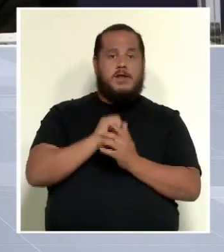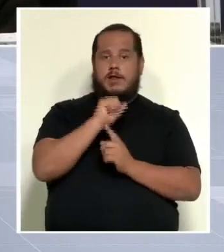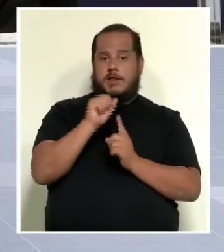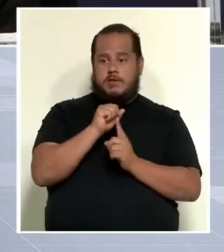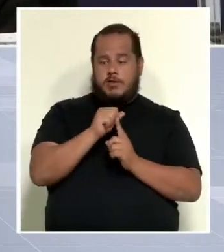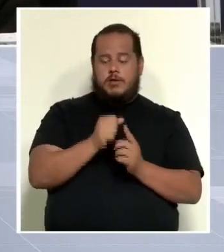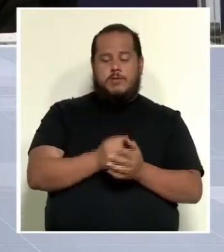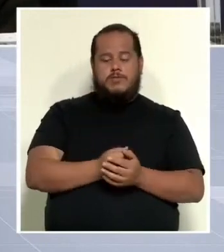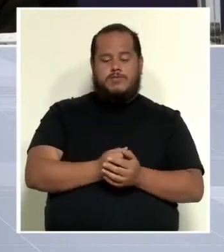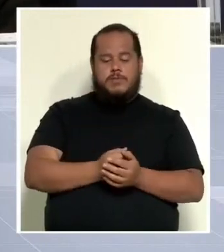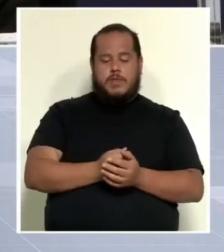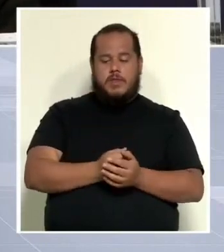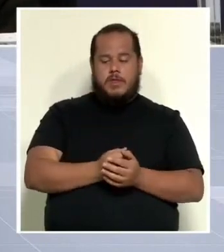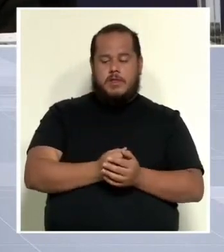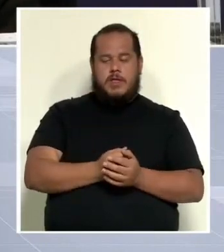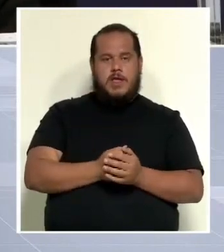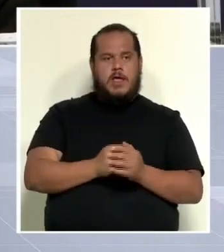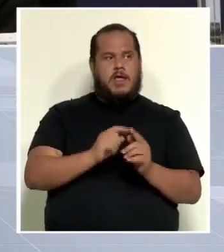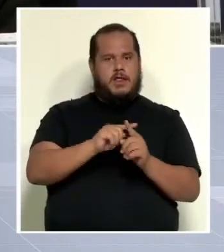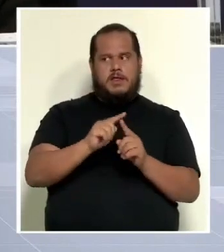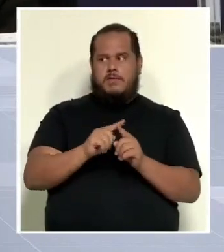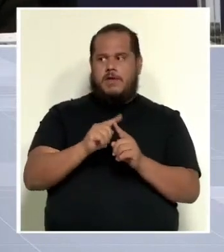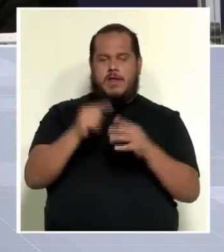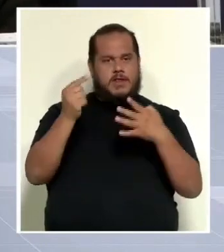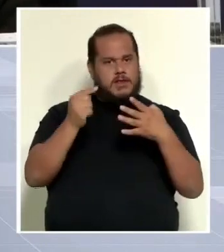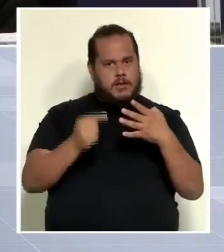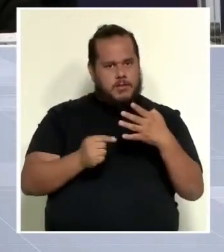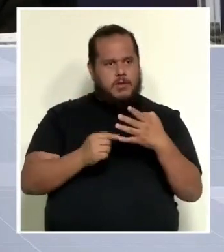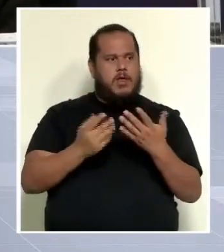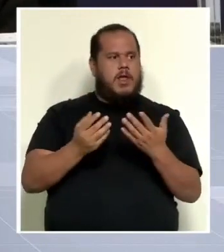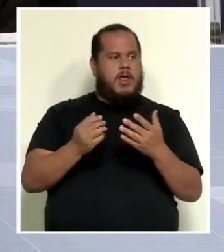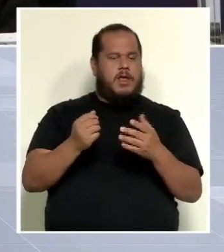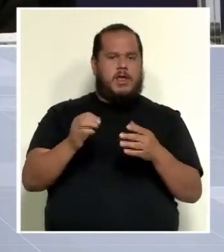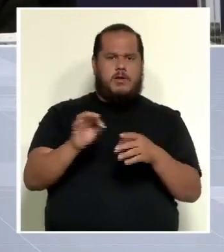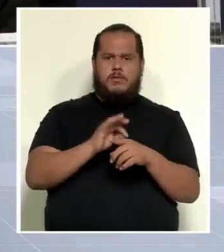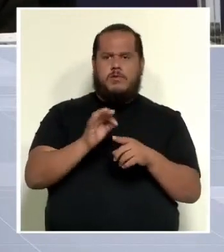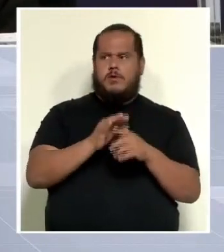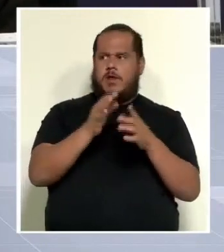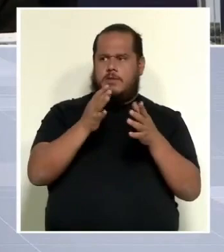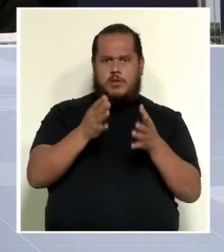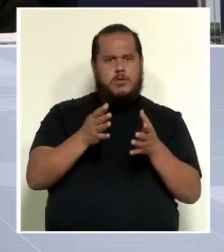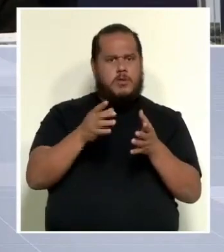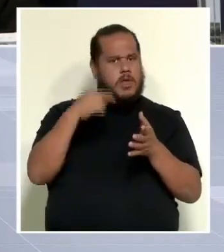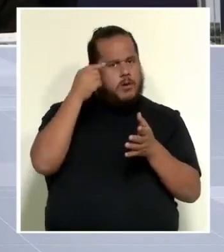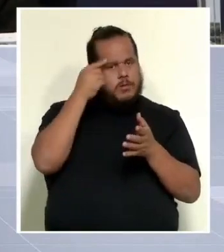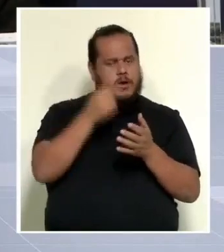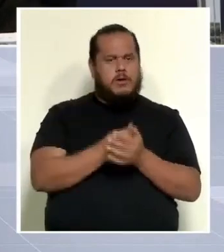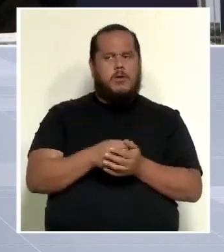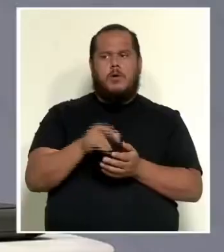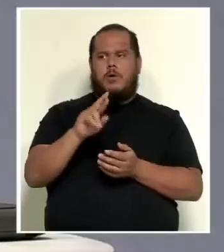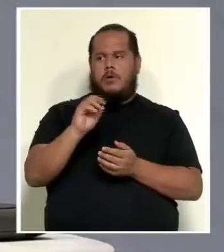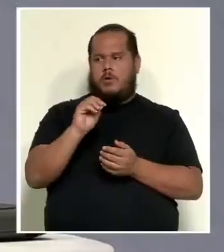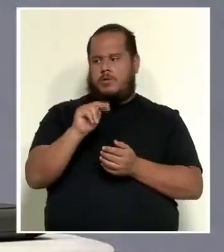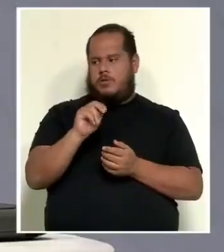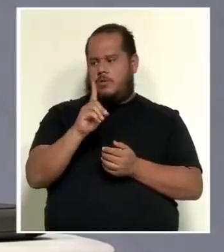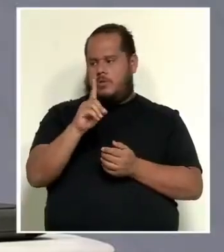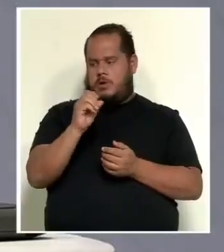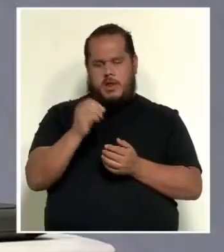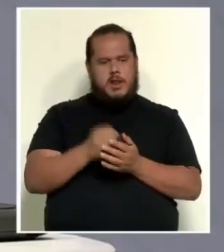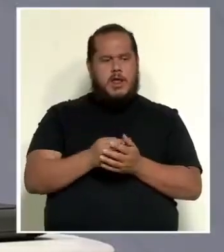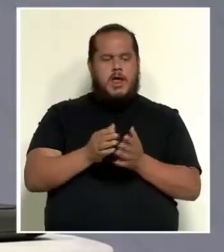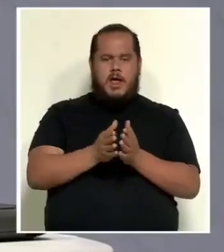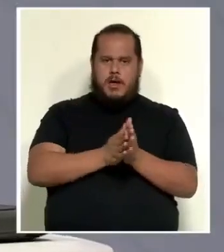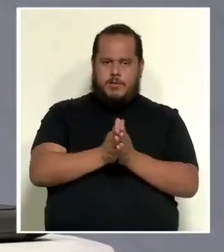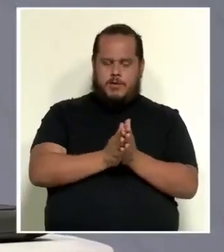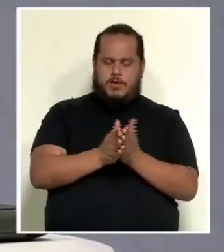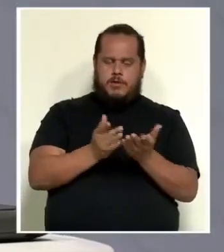que en varios de estos elementos, sobre todo en el funcionamiento del gobierno, ¿verdad? Ronald, aprovecho que mencionaste esto,